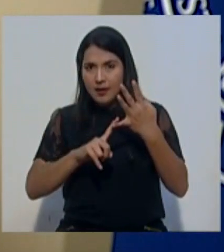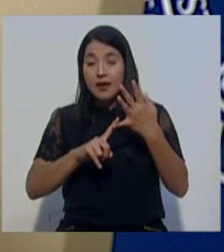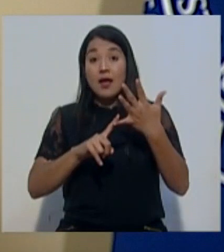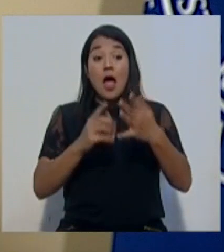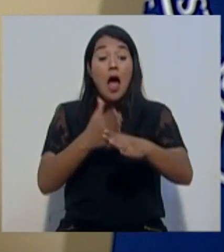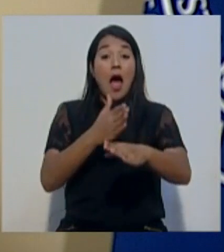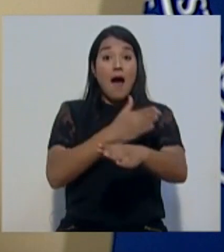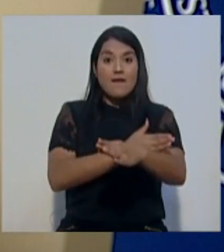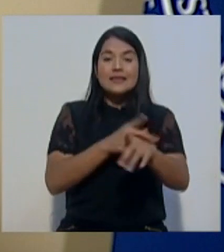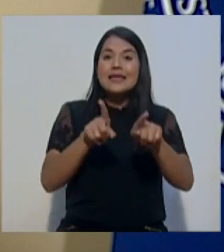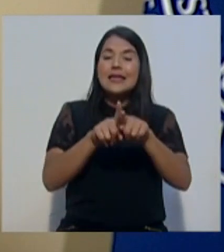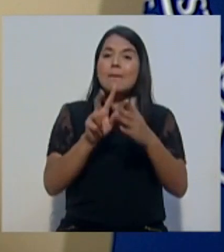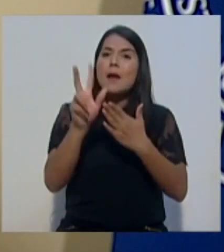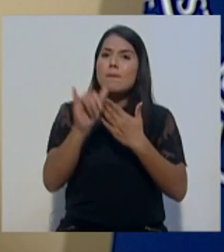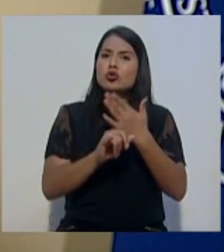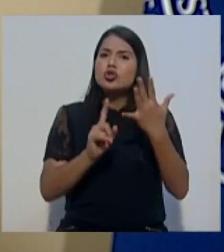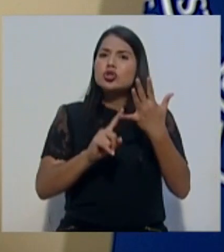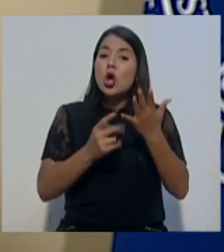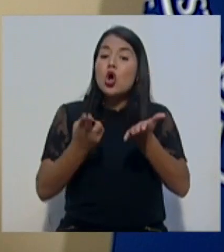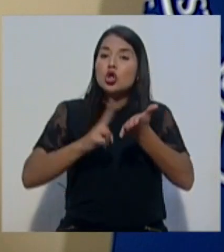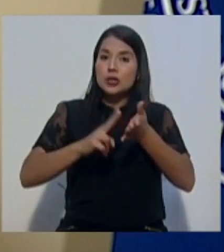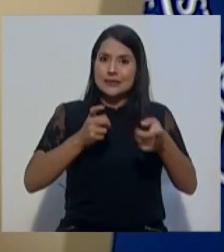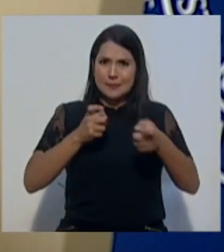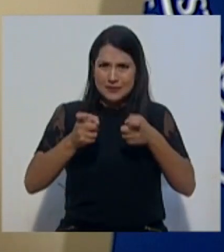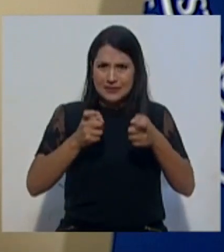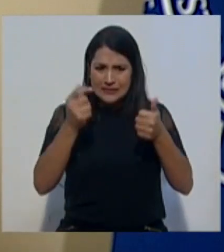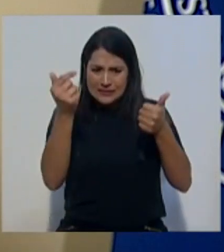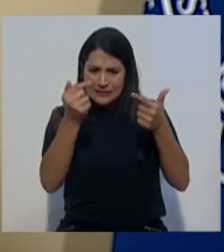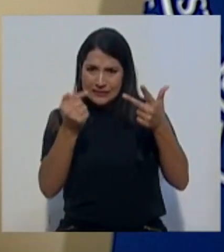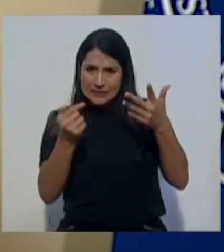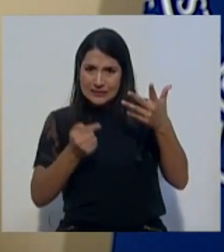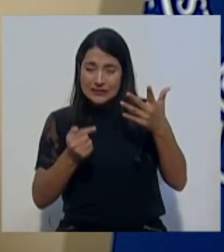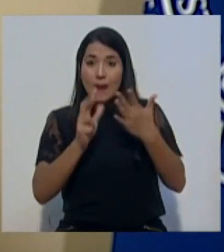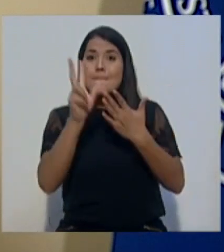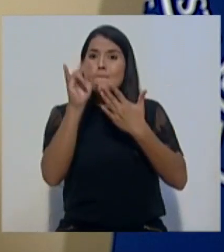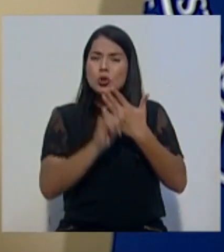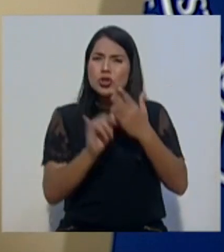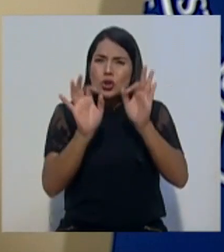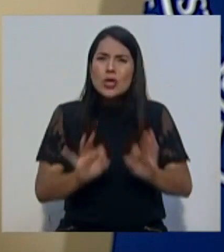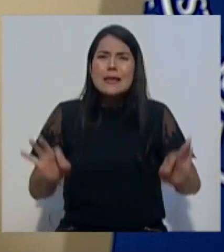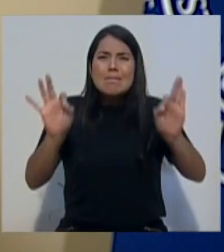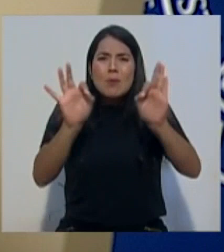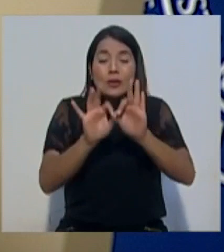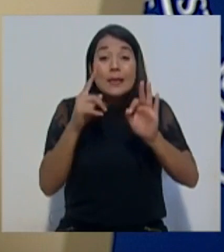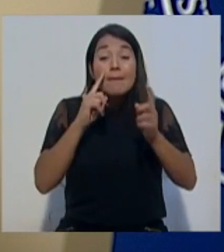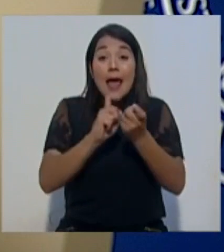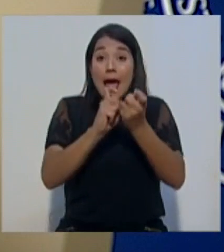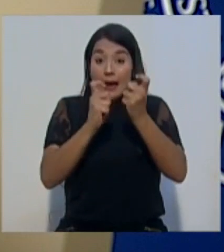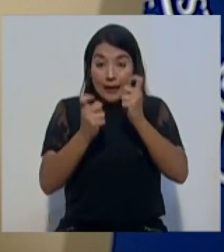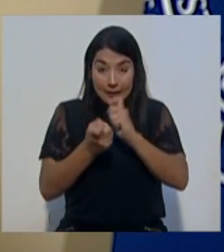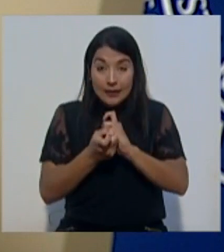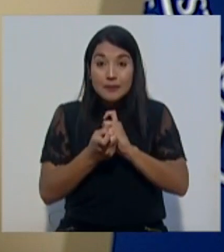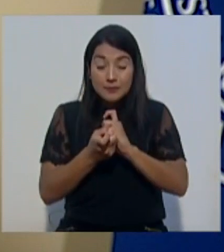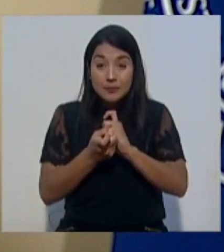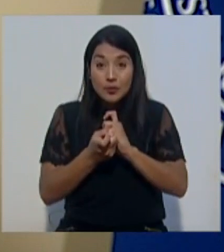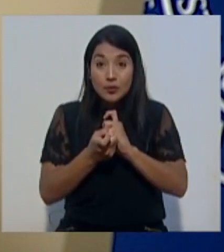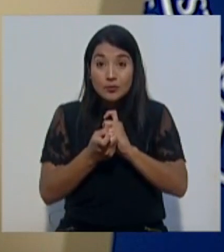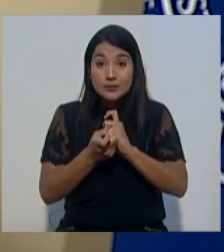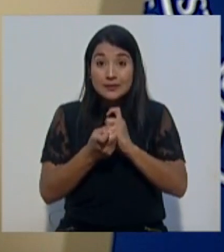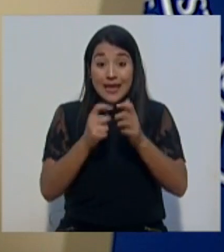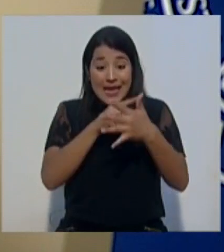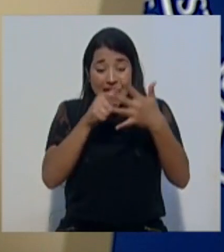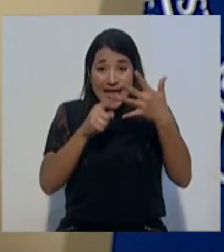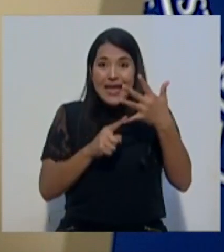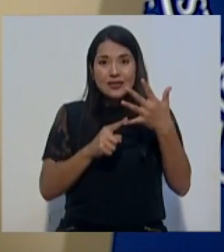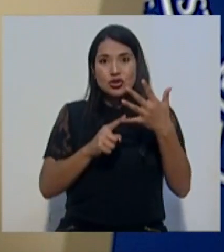Avanza el dictamen también de contratación administrativa. Todos esos son proyectos centrales de transformación que es parte